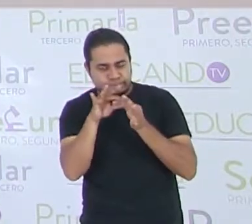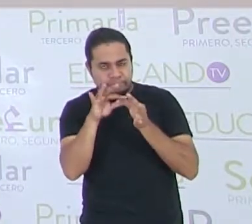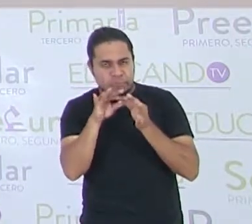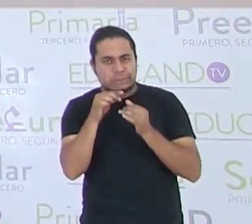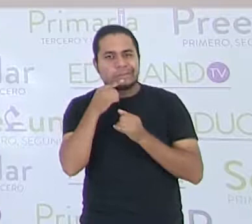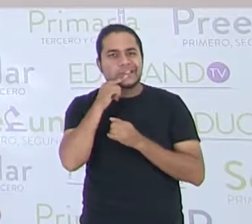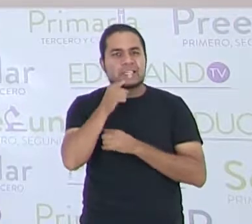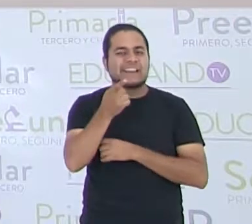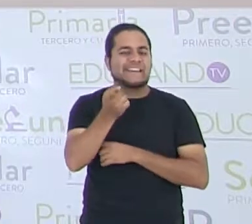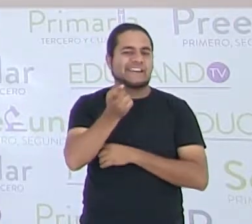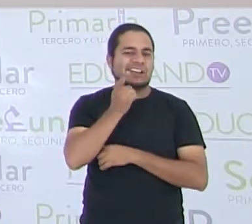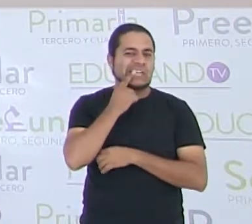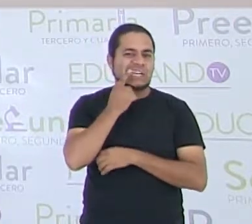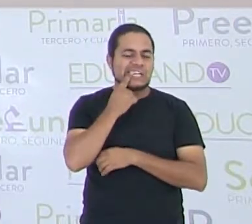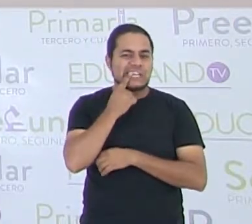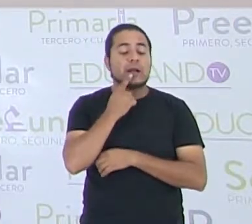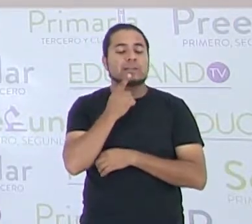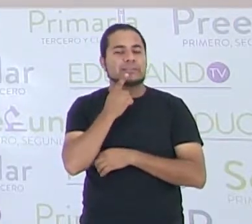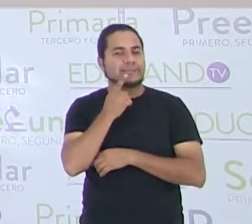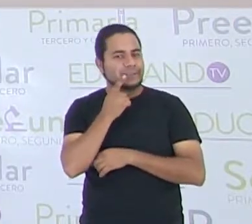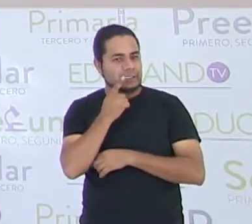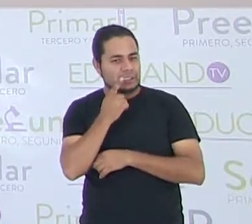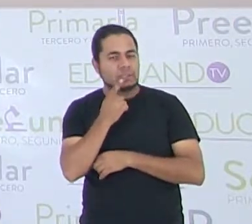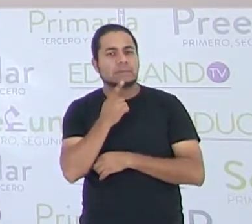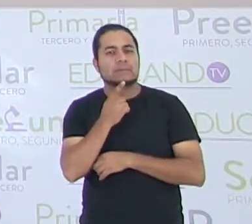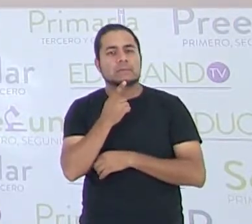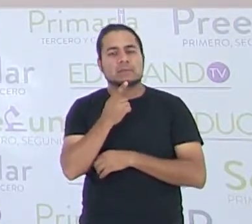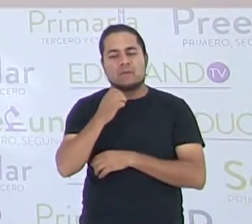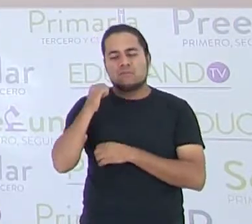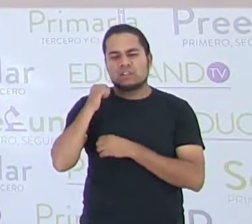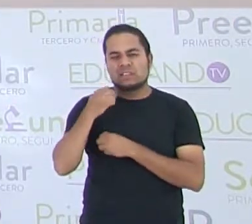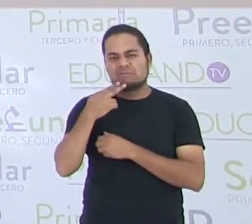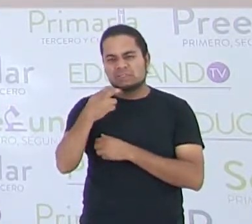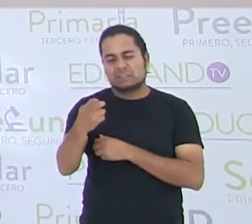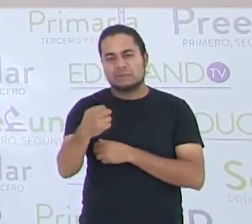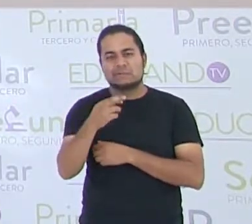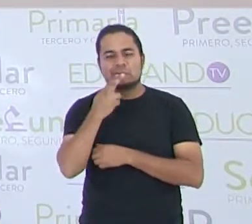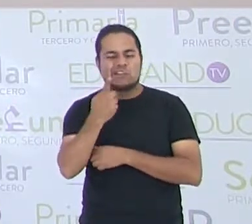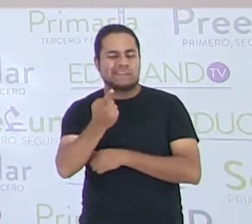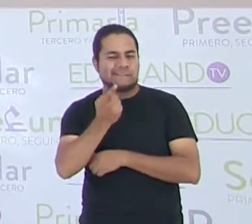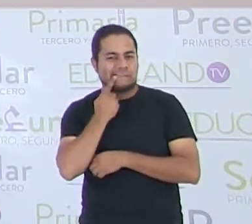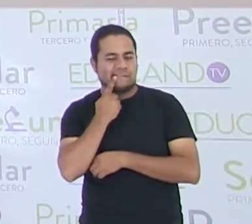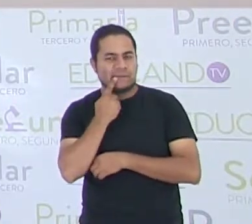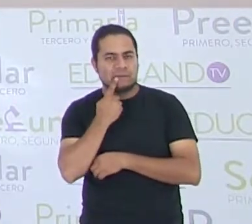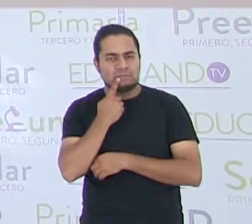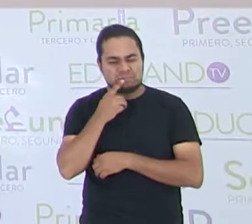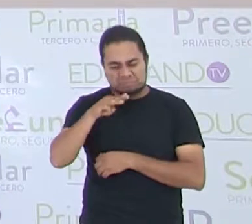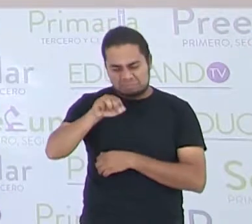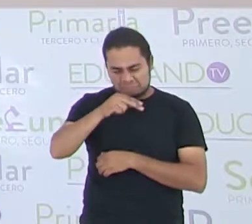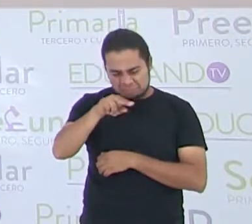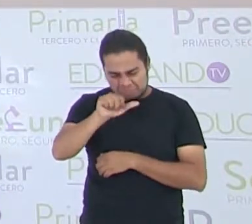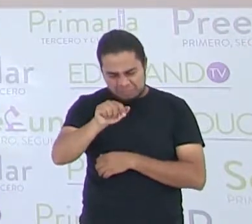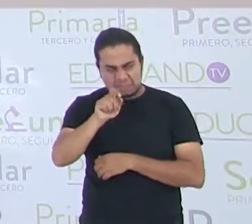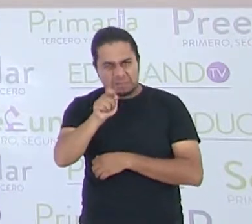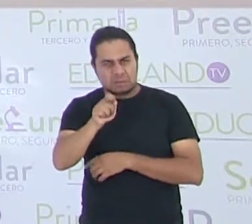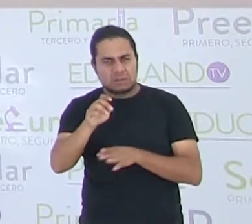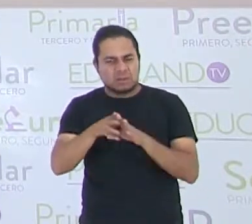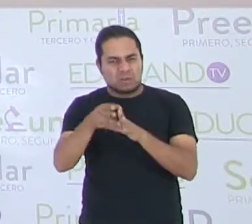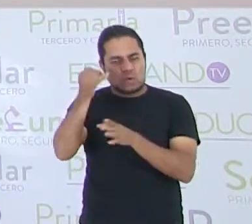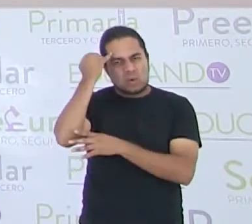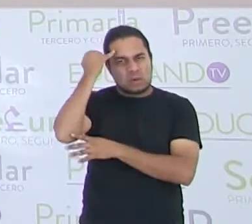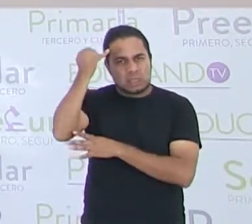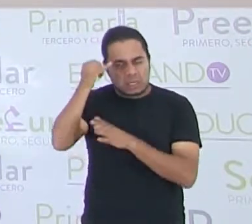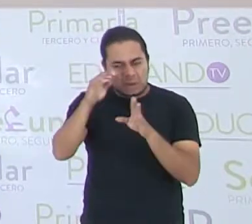vale maña que fuerza. ¿La maña qué quiere decir? Como la idea, como